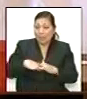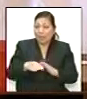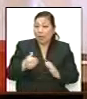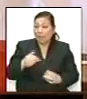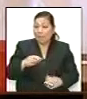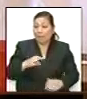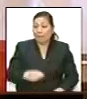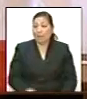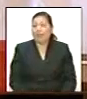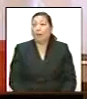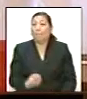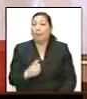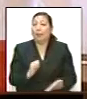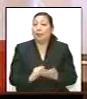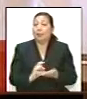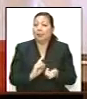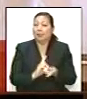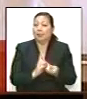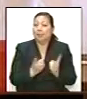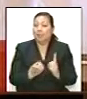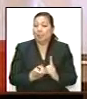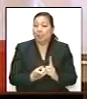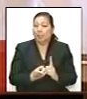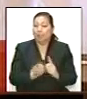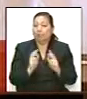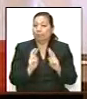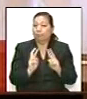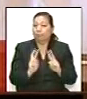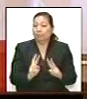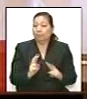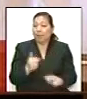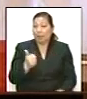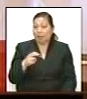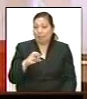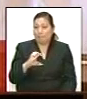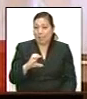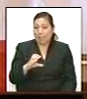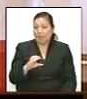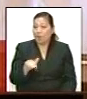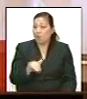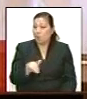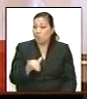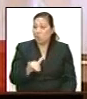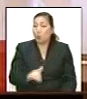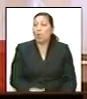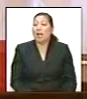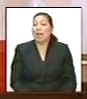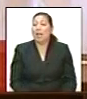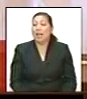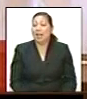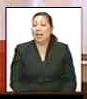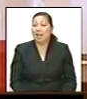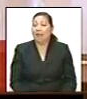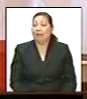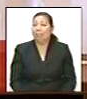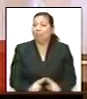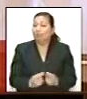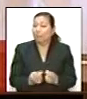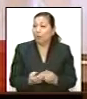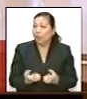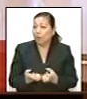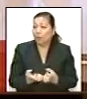impulsando para que se convierta en observador de APEC del mismo modo la Unión